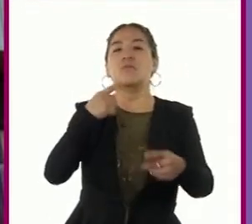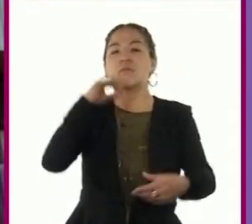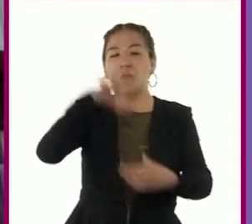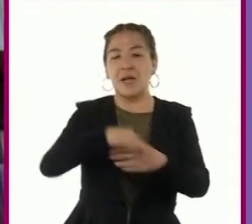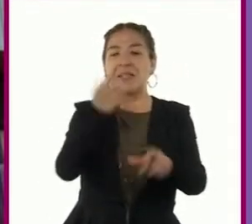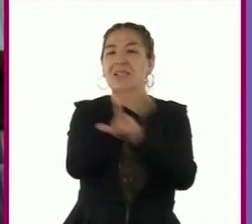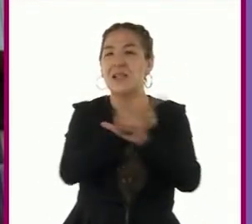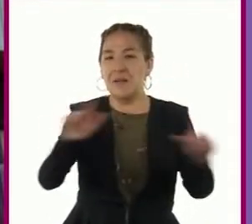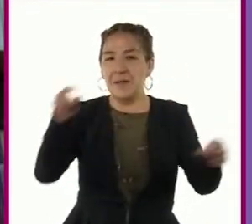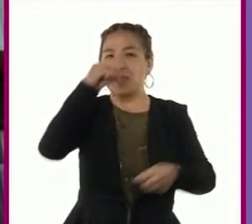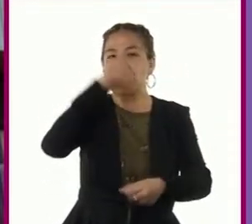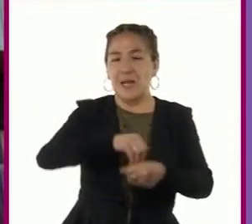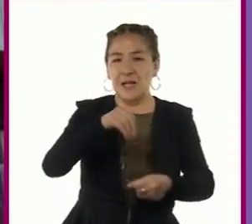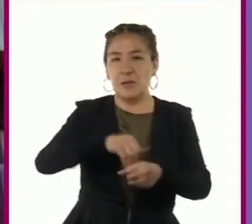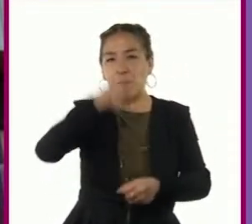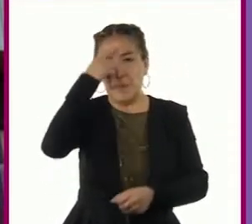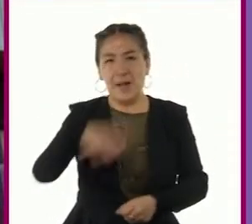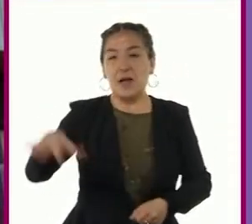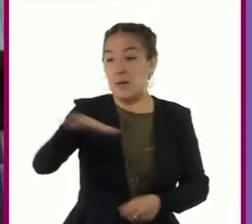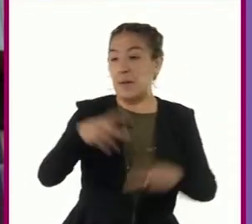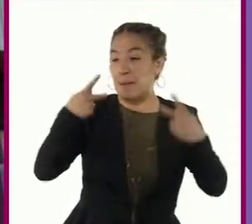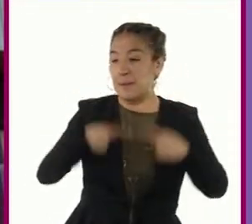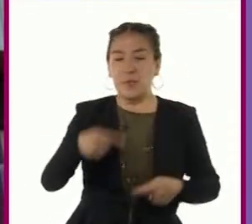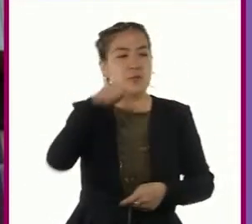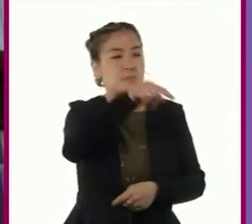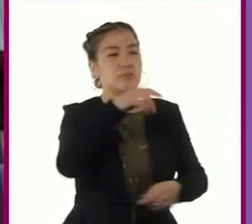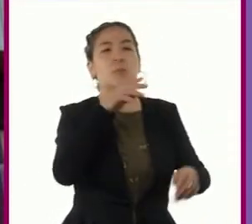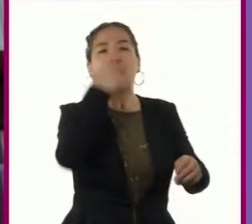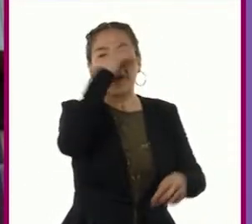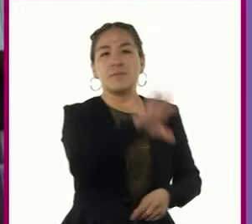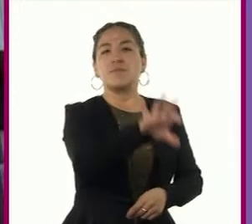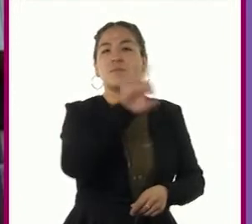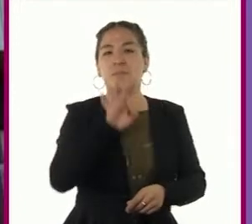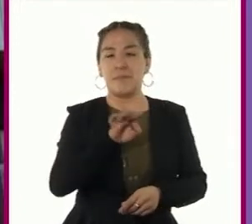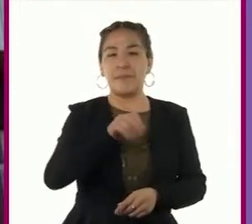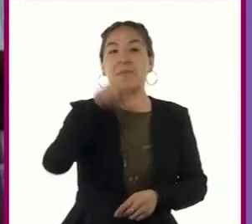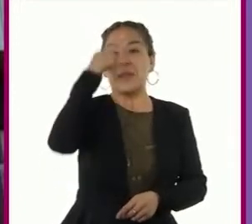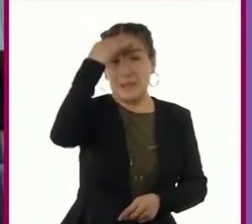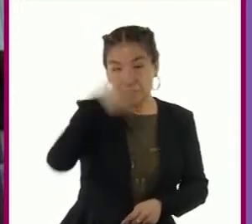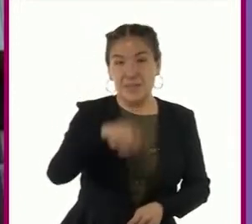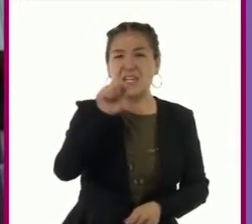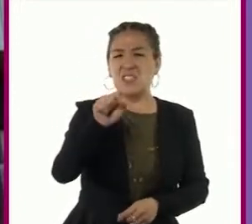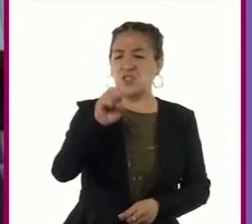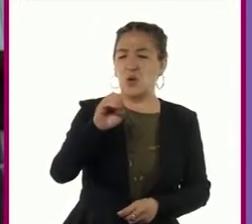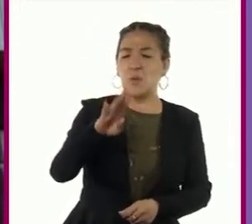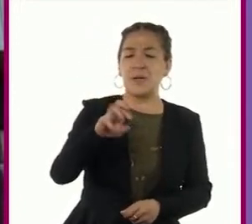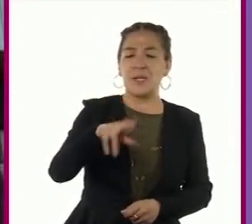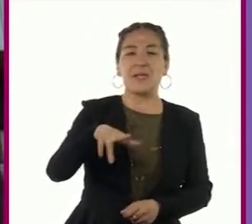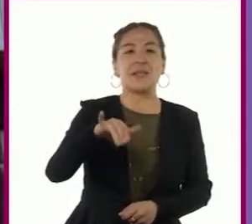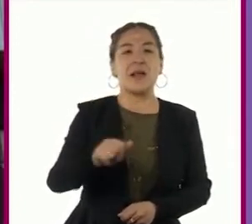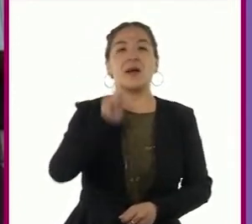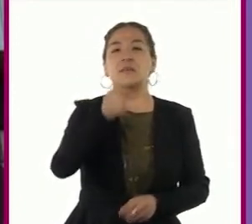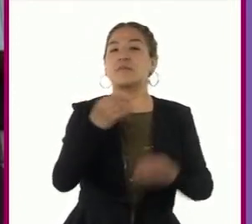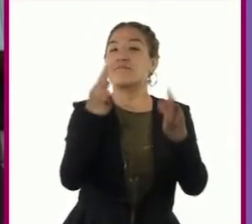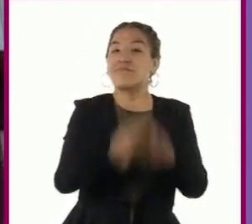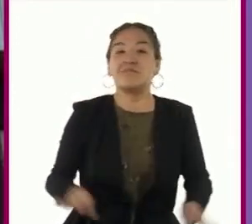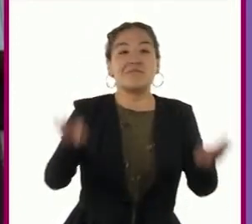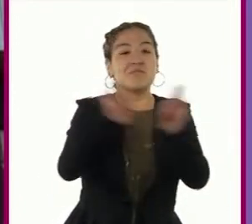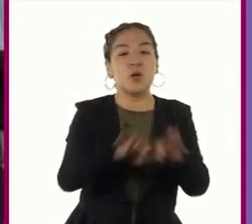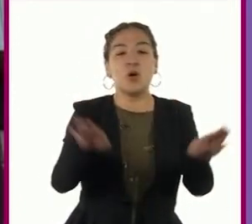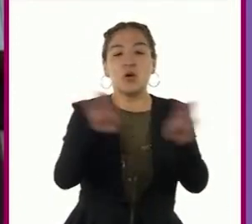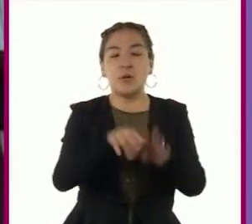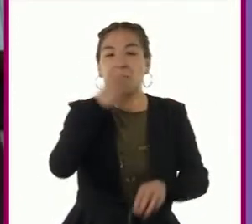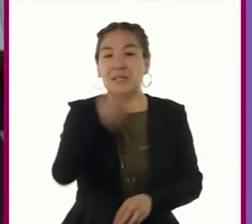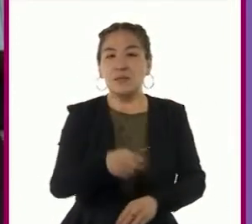de la ciudadanía. Hay que recordar que la soberanía reside originaria y esencialmente en el